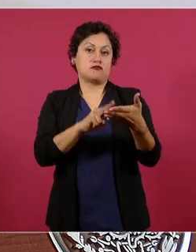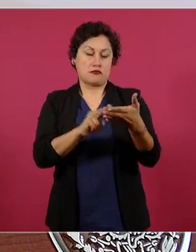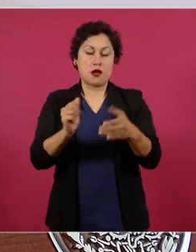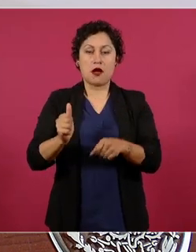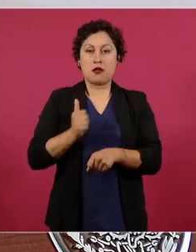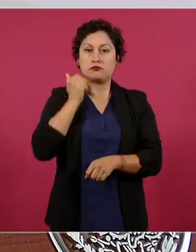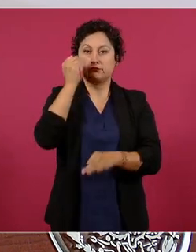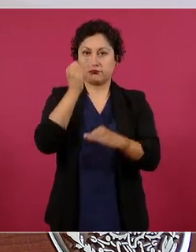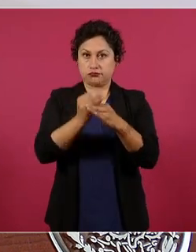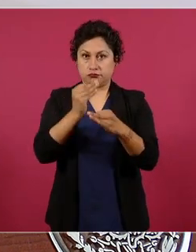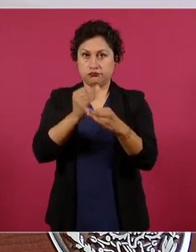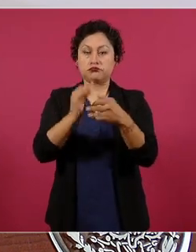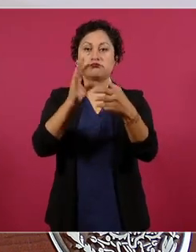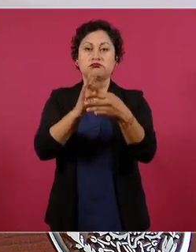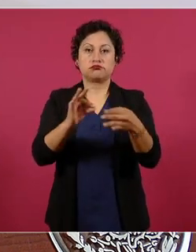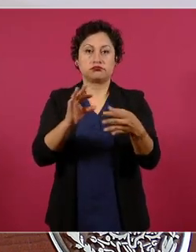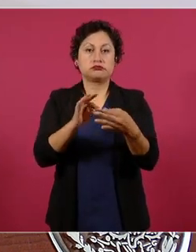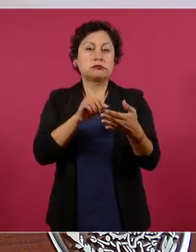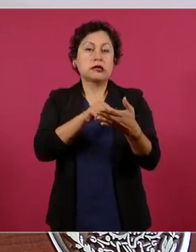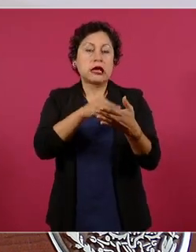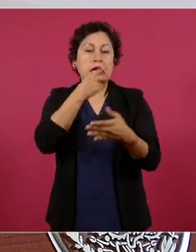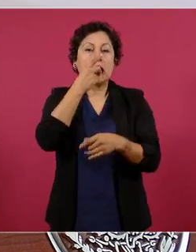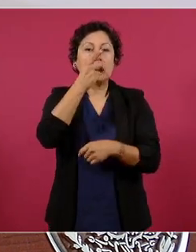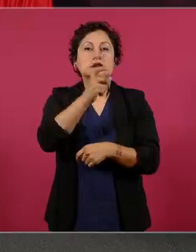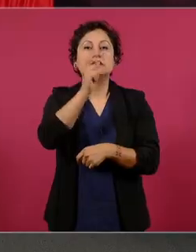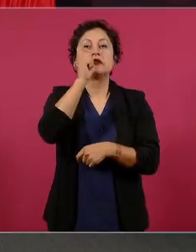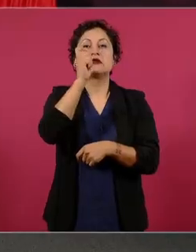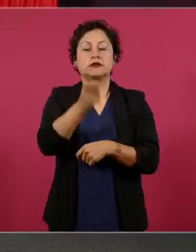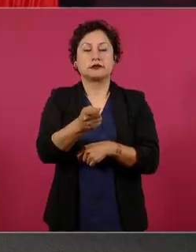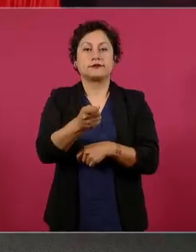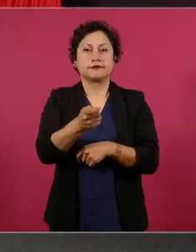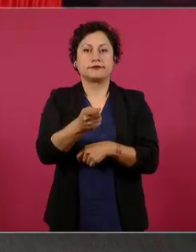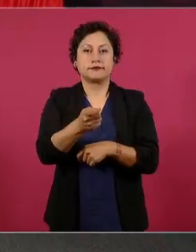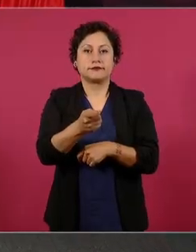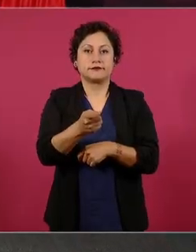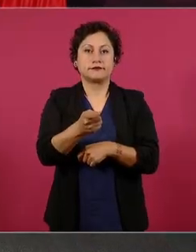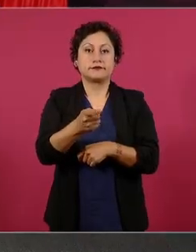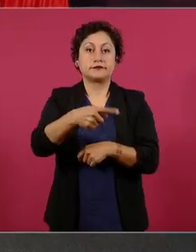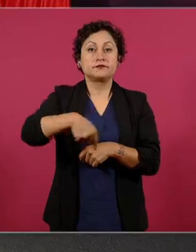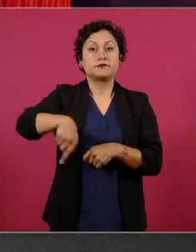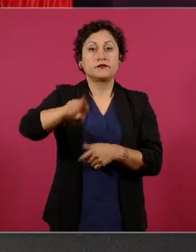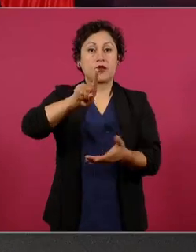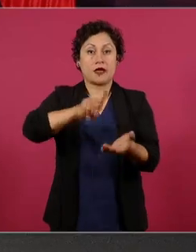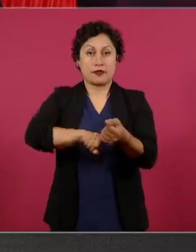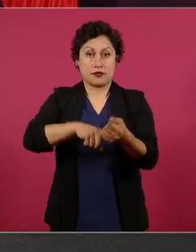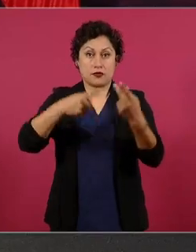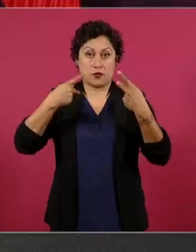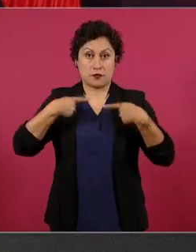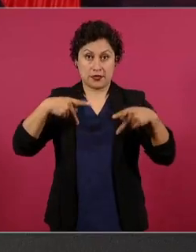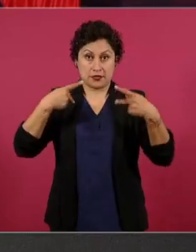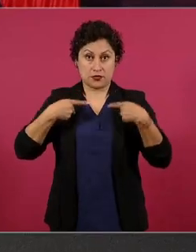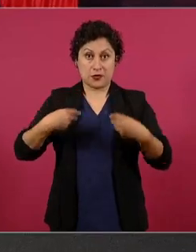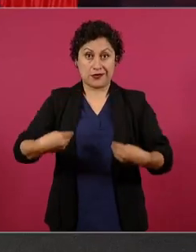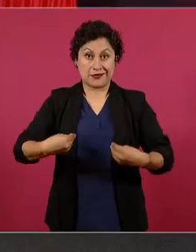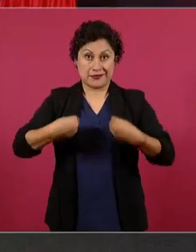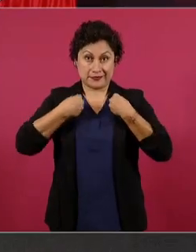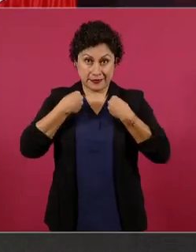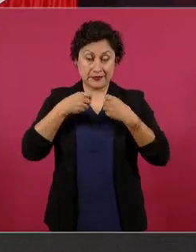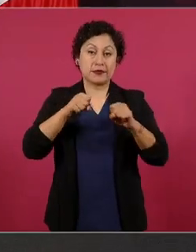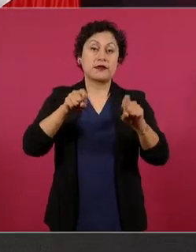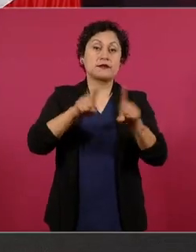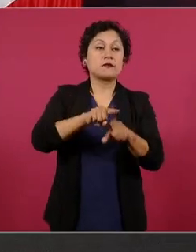hubo entre pobladores y transportistas